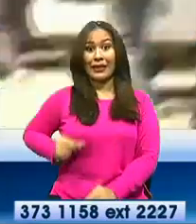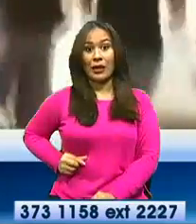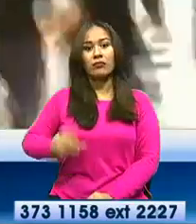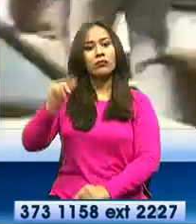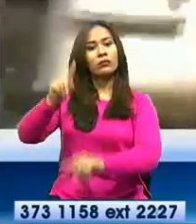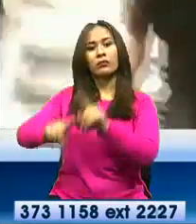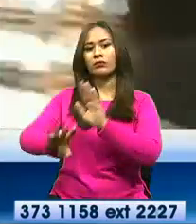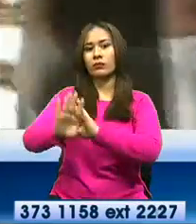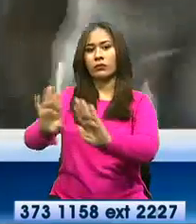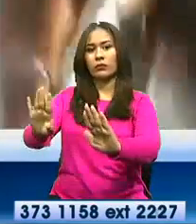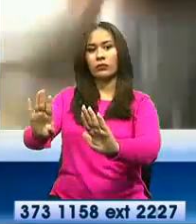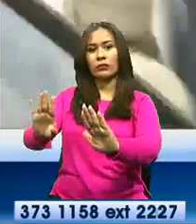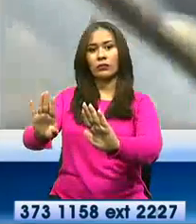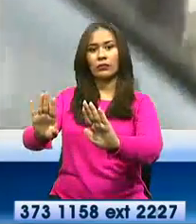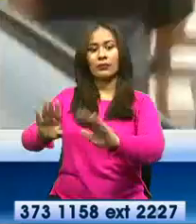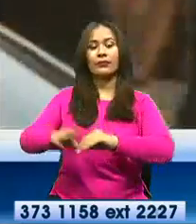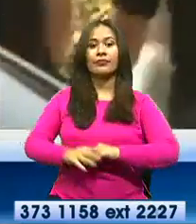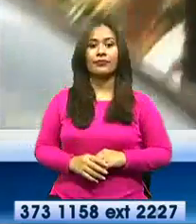¿sí?